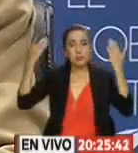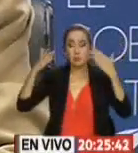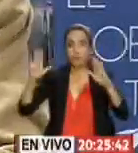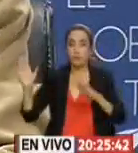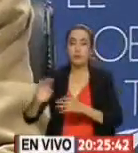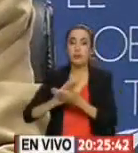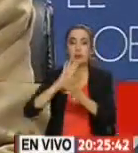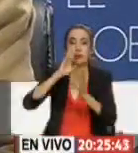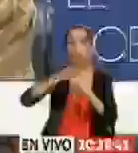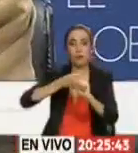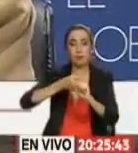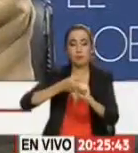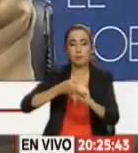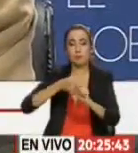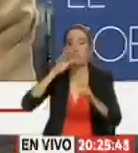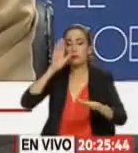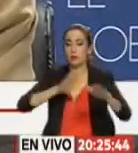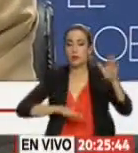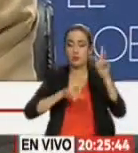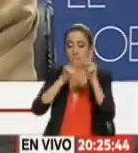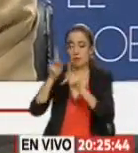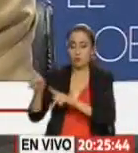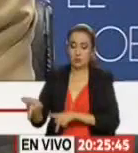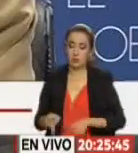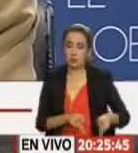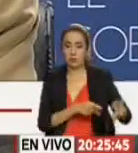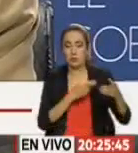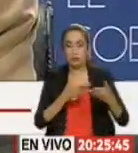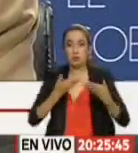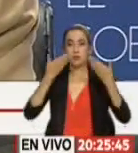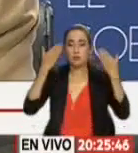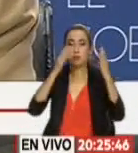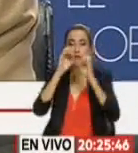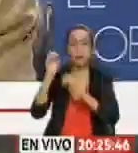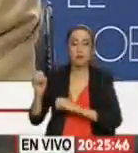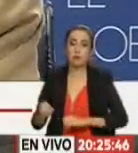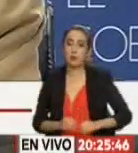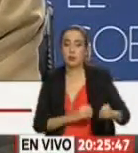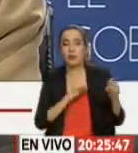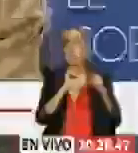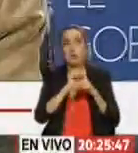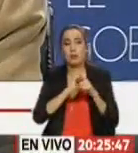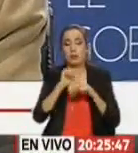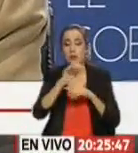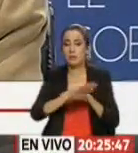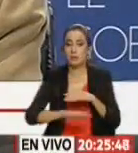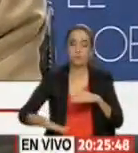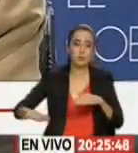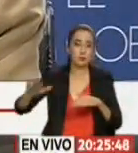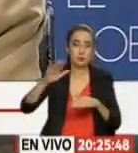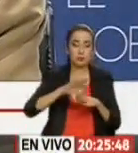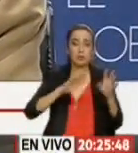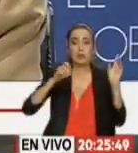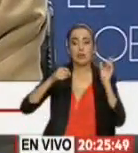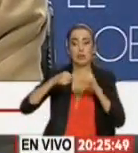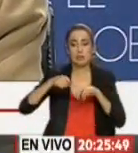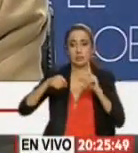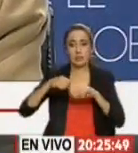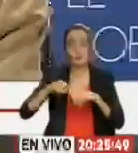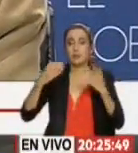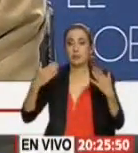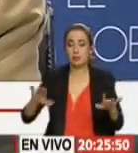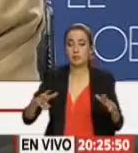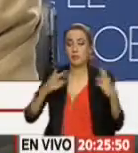participar activamente en la planificación, en la organización, en la gestión del transporte de los quiteños, tiene un